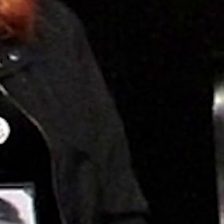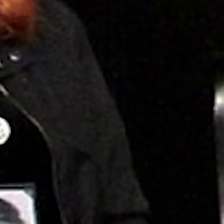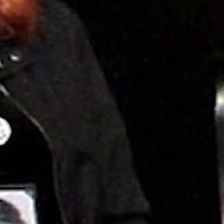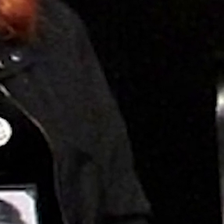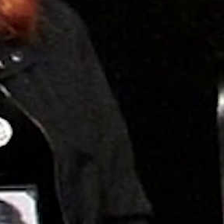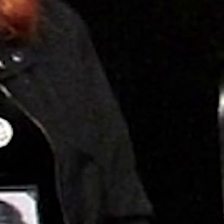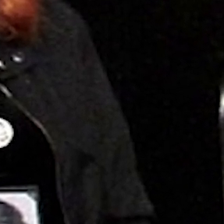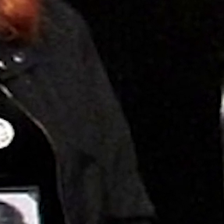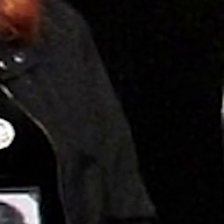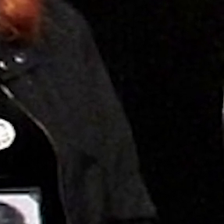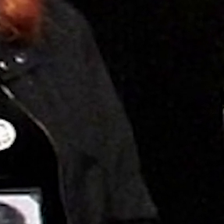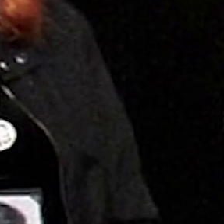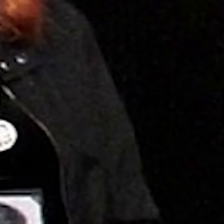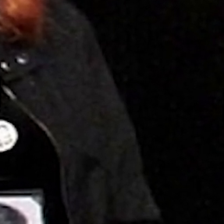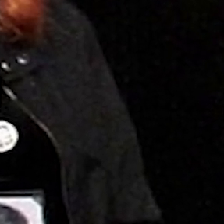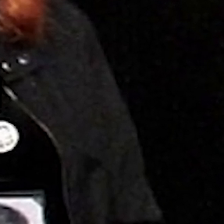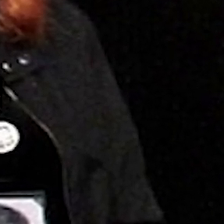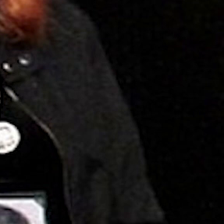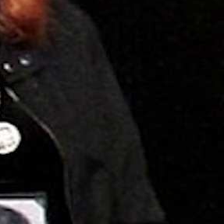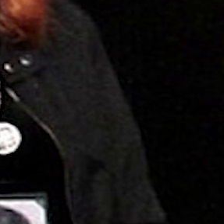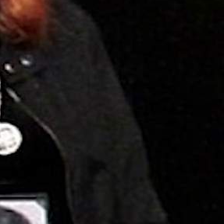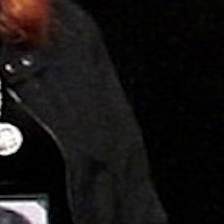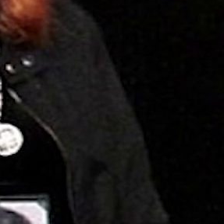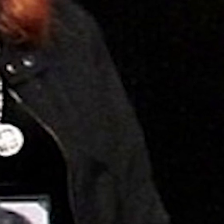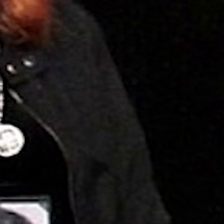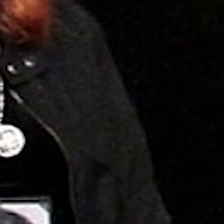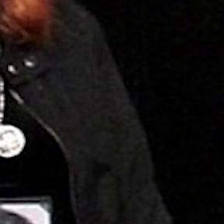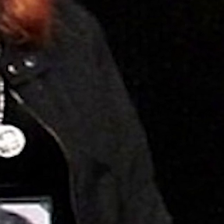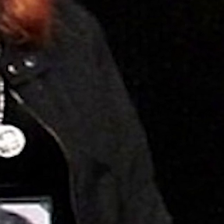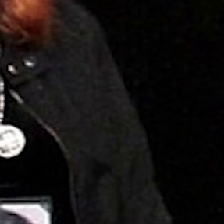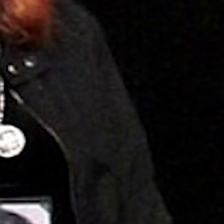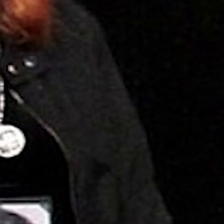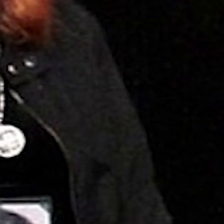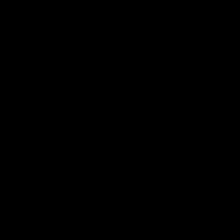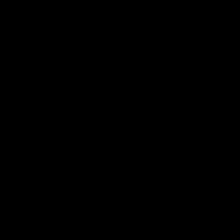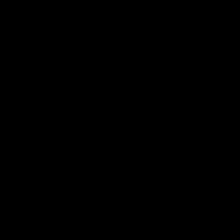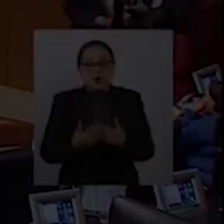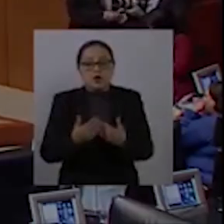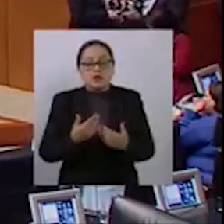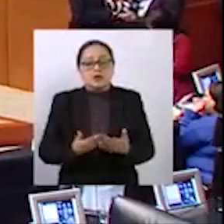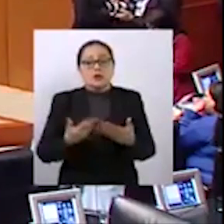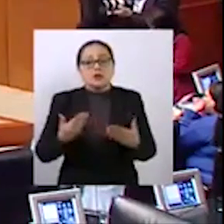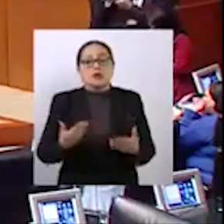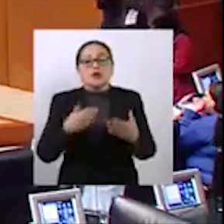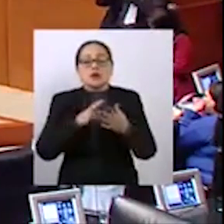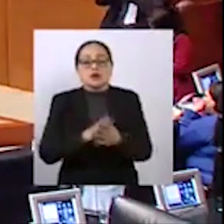como presidenta de la Comisión Nacional de los Derechos Humanos.